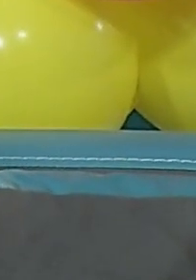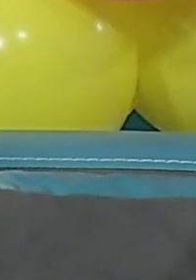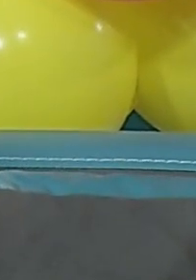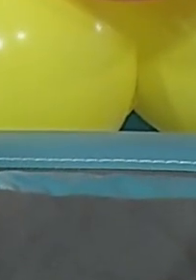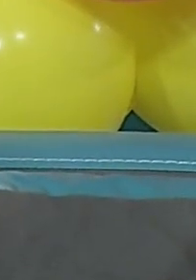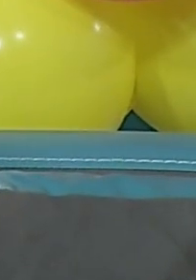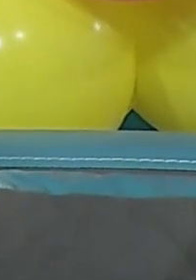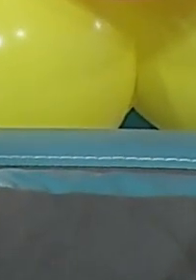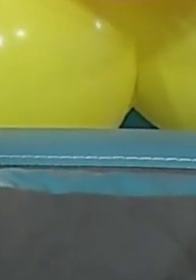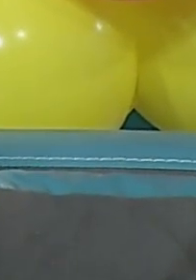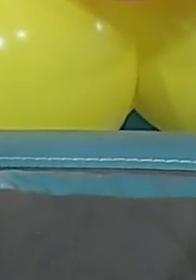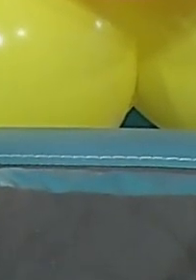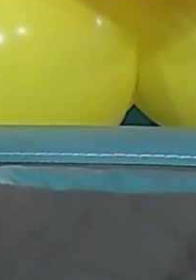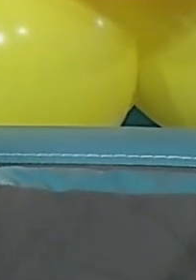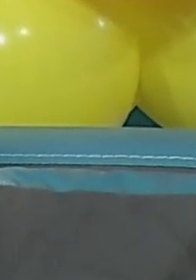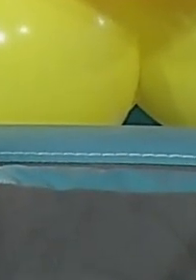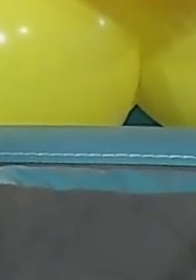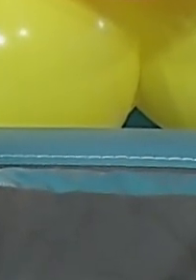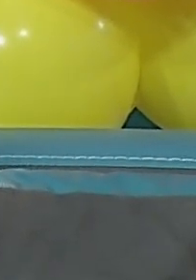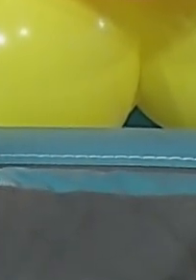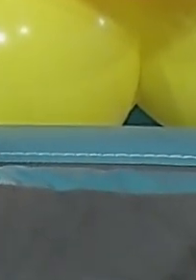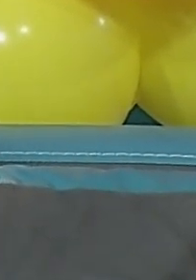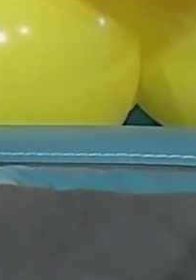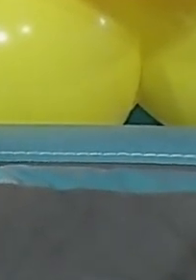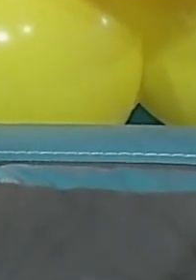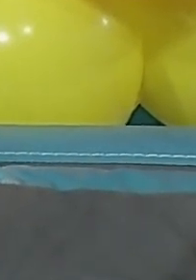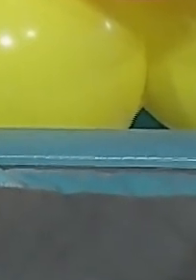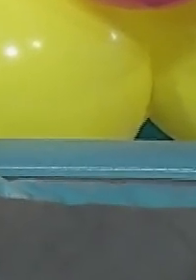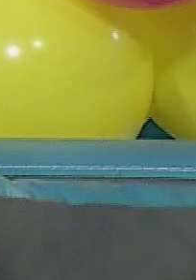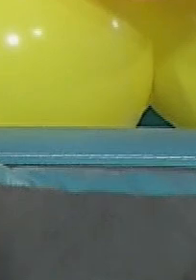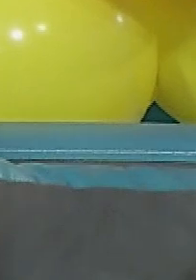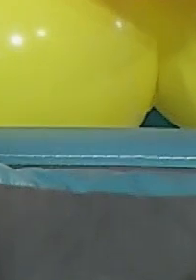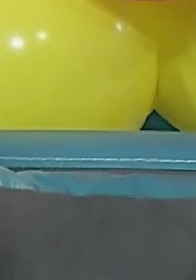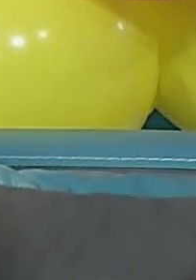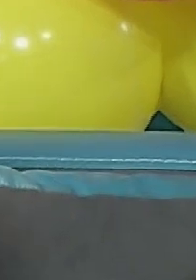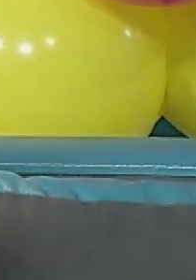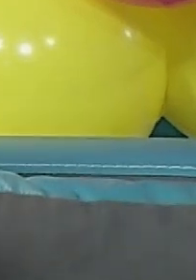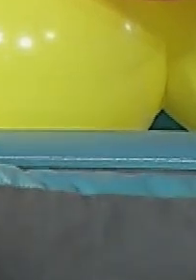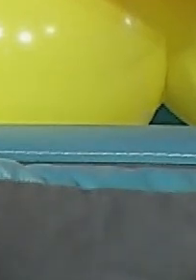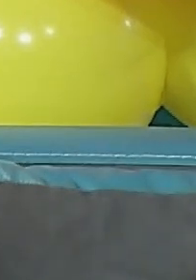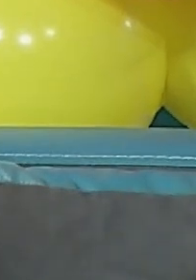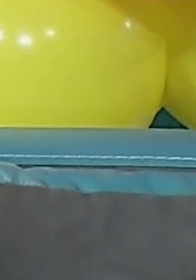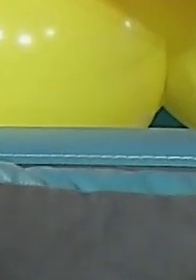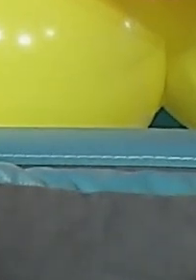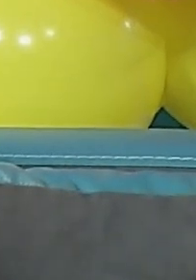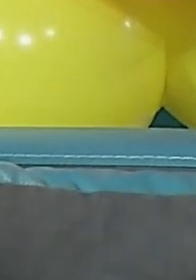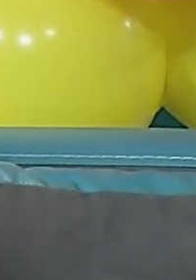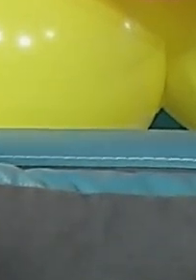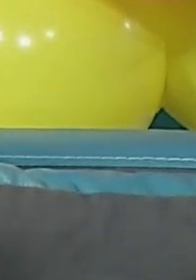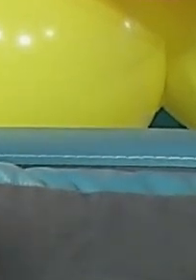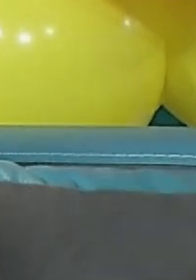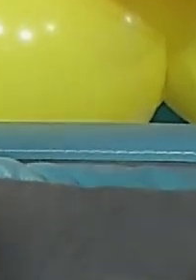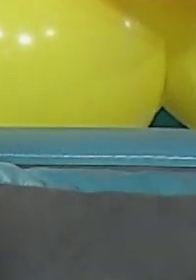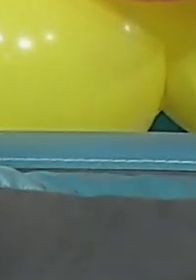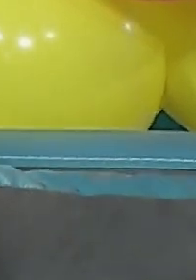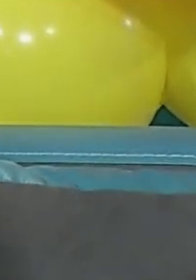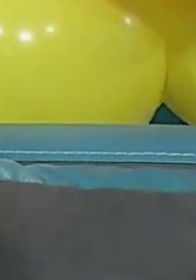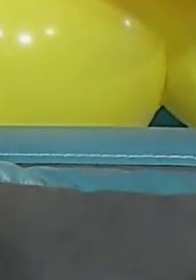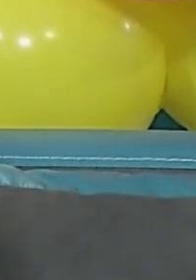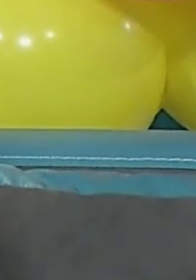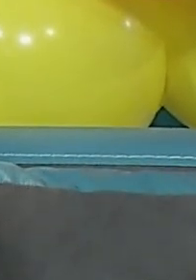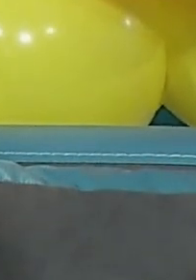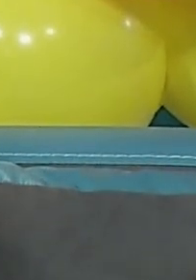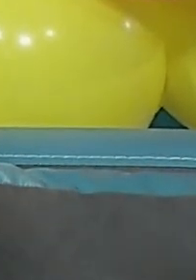bravo bravo tribu corazón por esta bonita interpretación y amigos en el dato curioso del día de hoy quiero platicarles